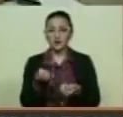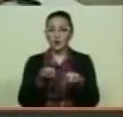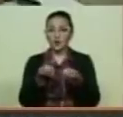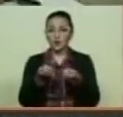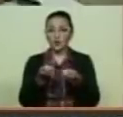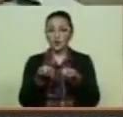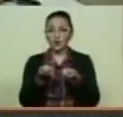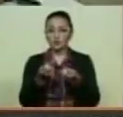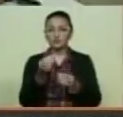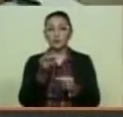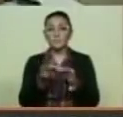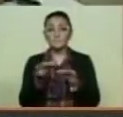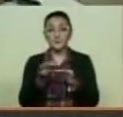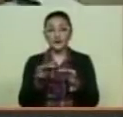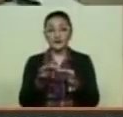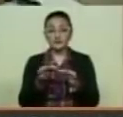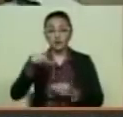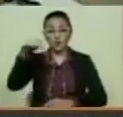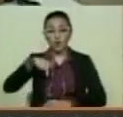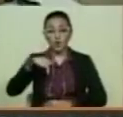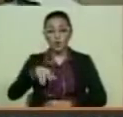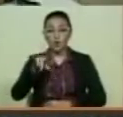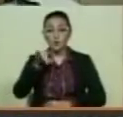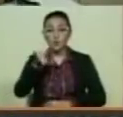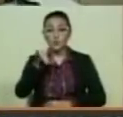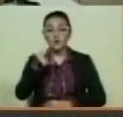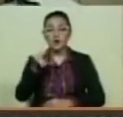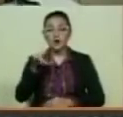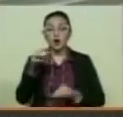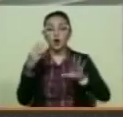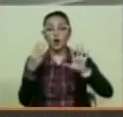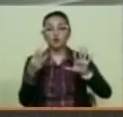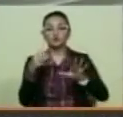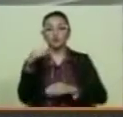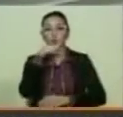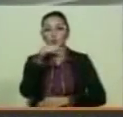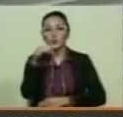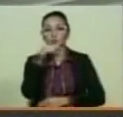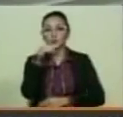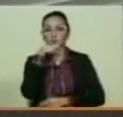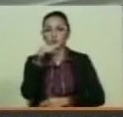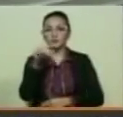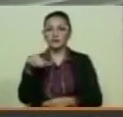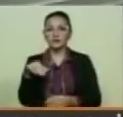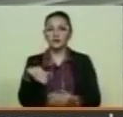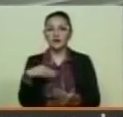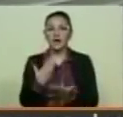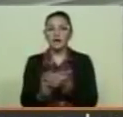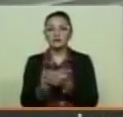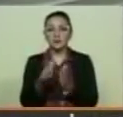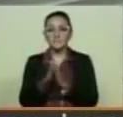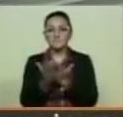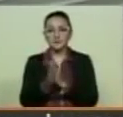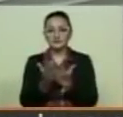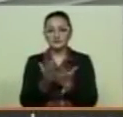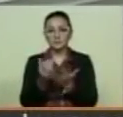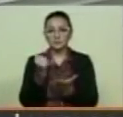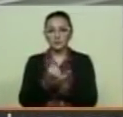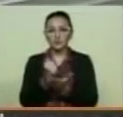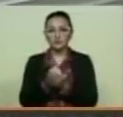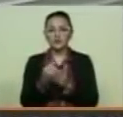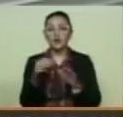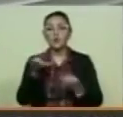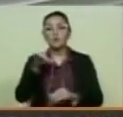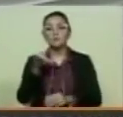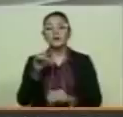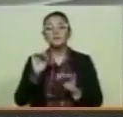Petro, desde este día lunes 8 de octubre hasta el costo, perdón, de los pasaportes desde el día lunes 8 de